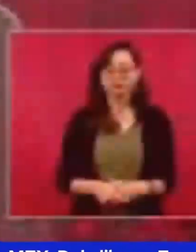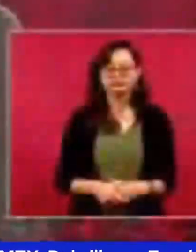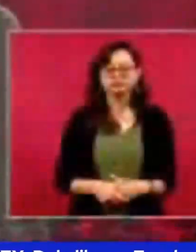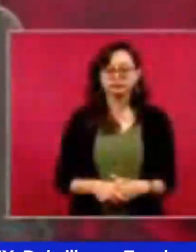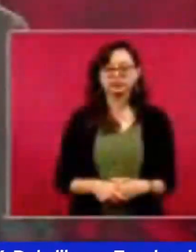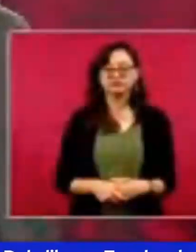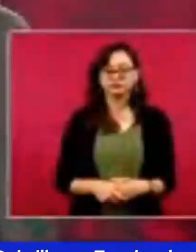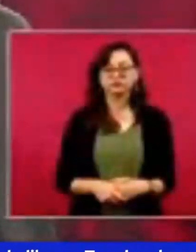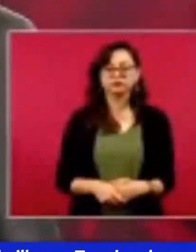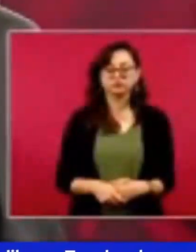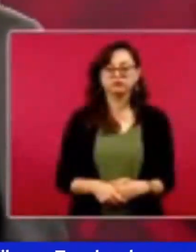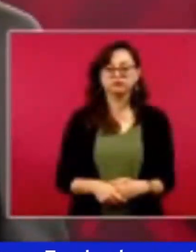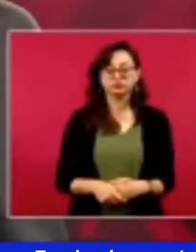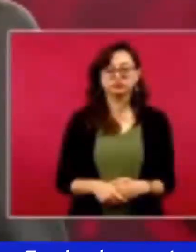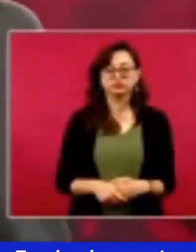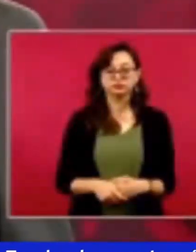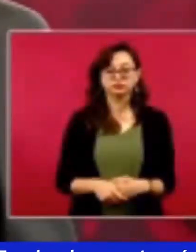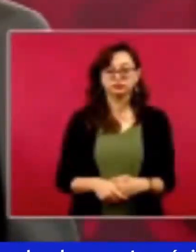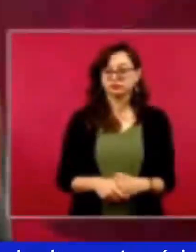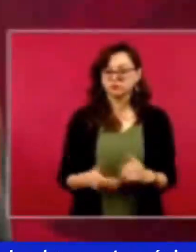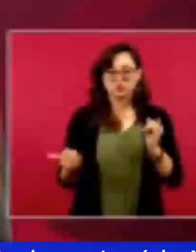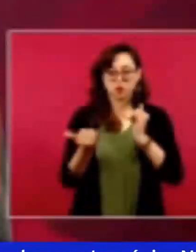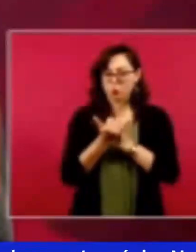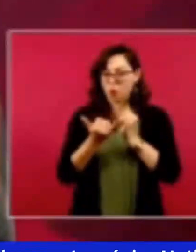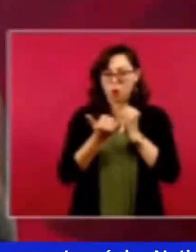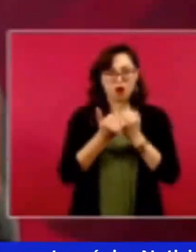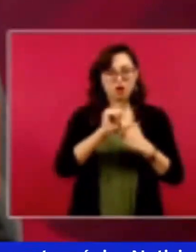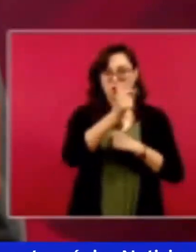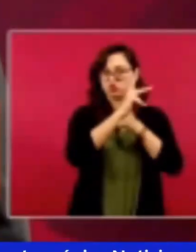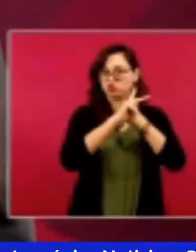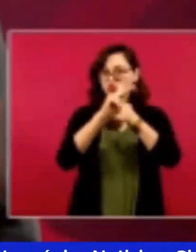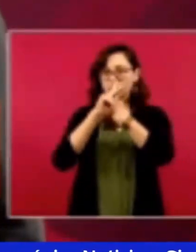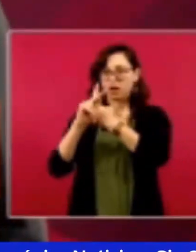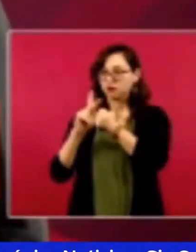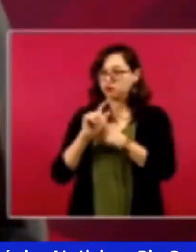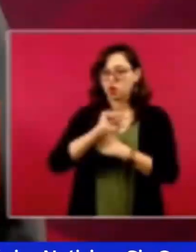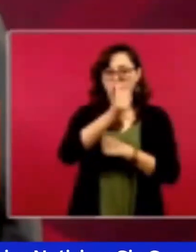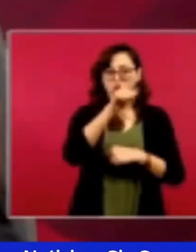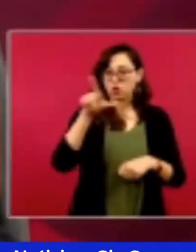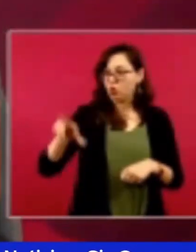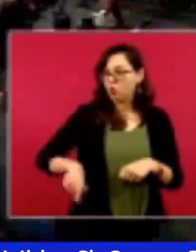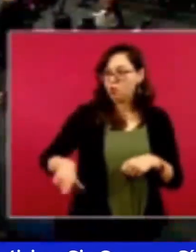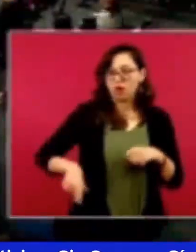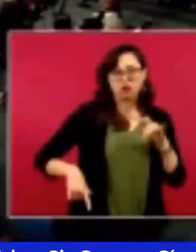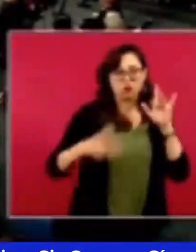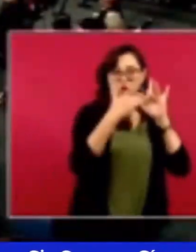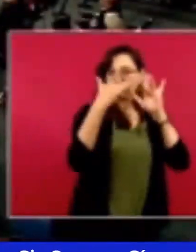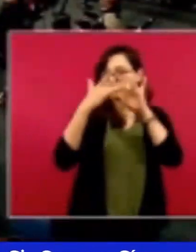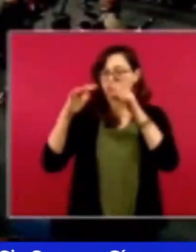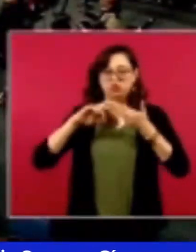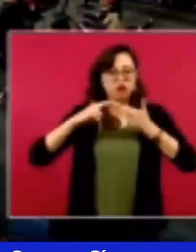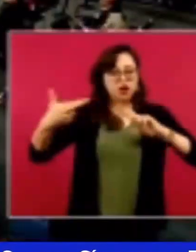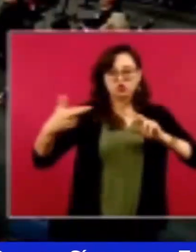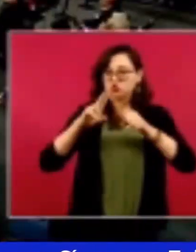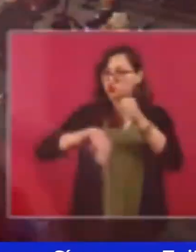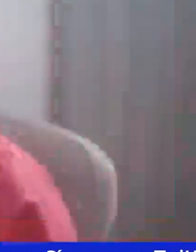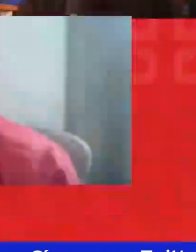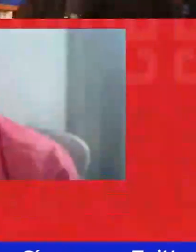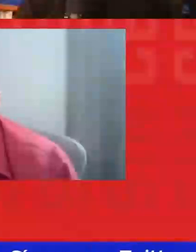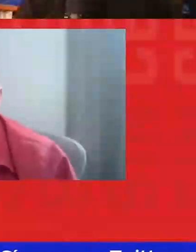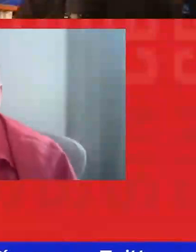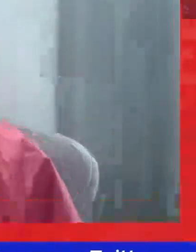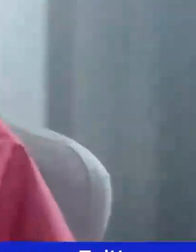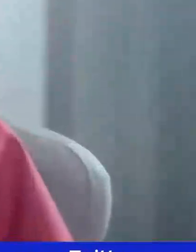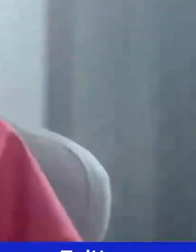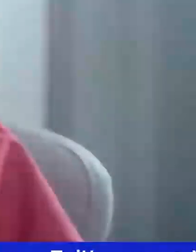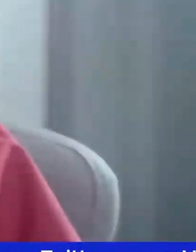bien qué es lo que está sucediendo en Nicaragua. De otra forma, no habría enviado esta misiva, no al secretario de Relaciones Exteriores de